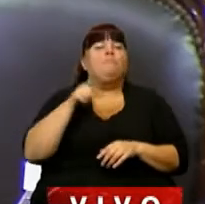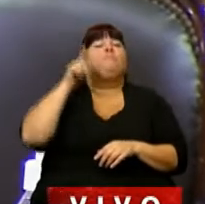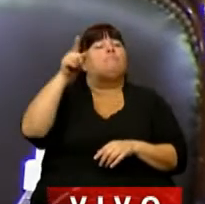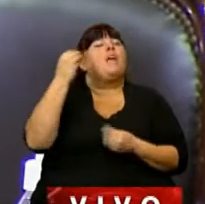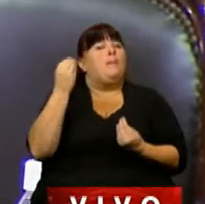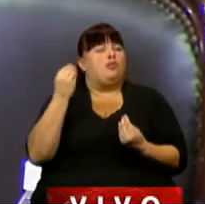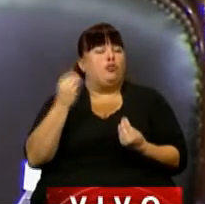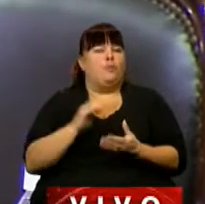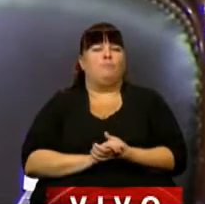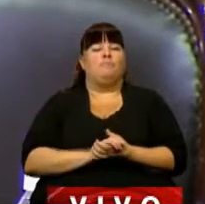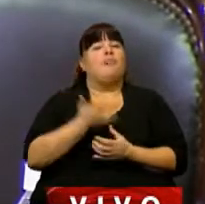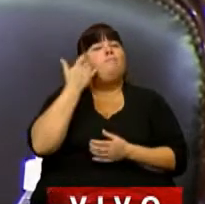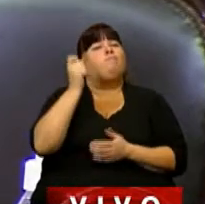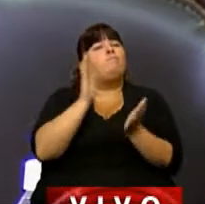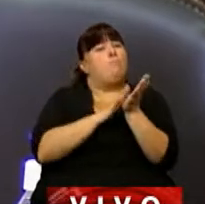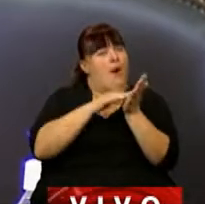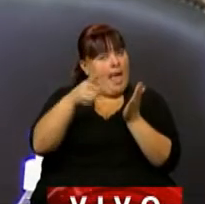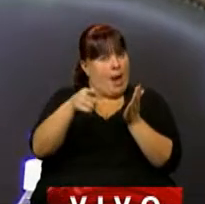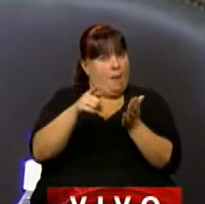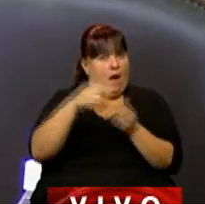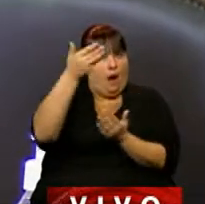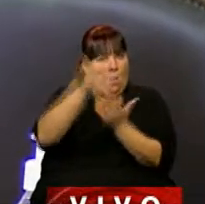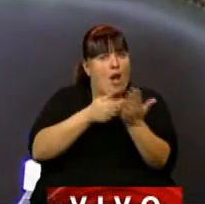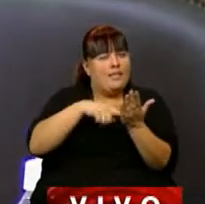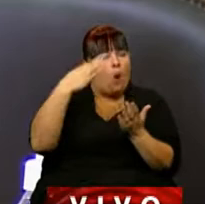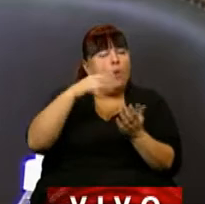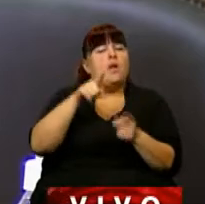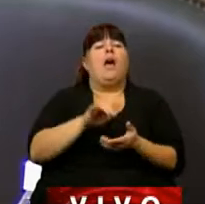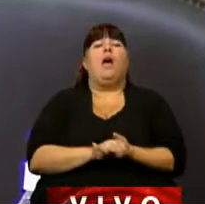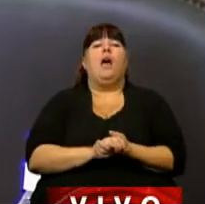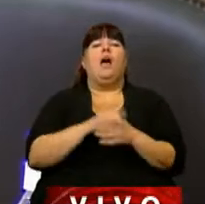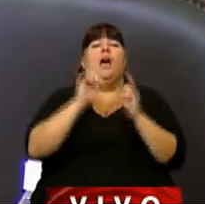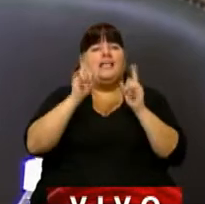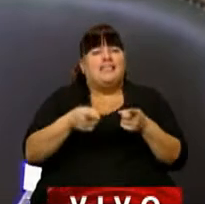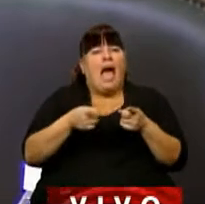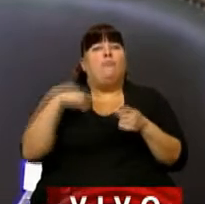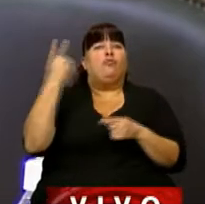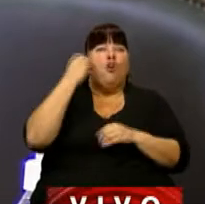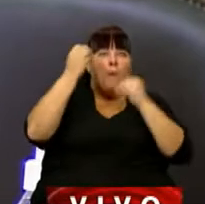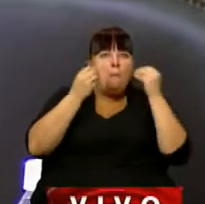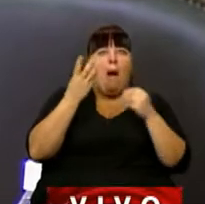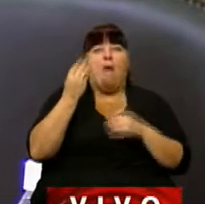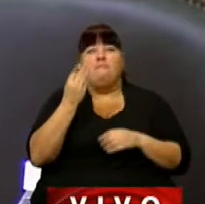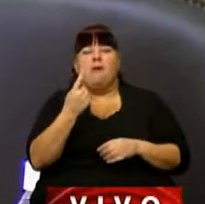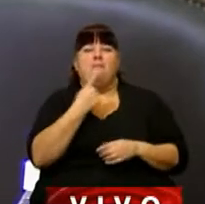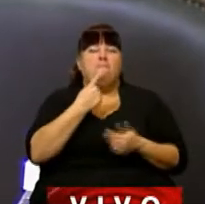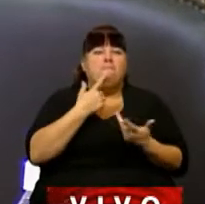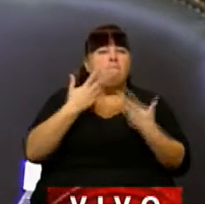pasado esta experiencia y qué ha transitado incluso los temores, las